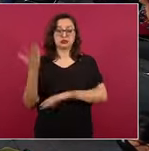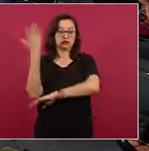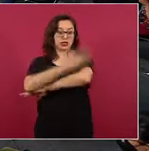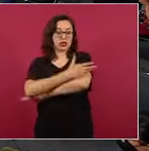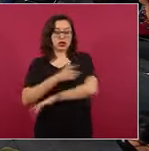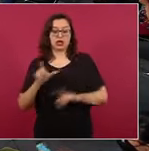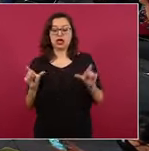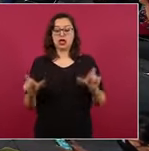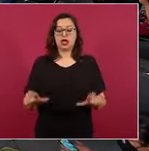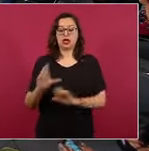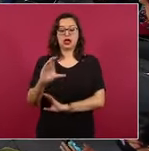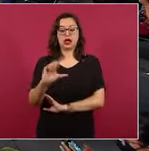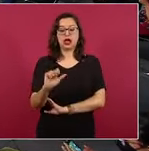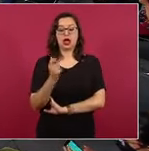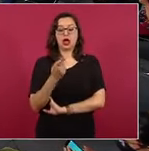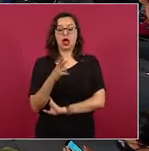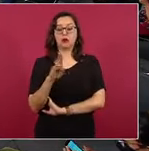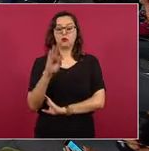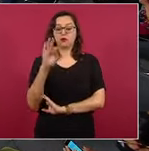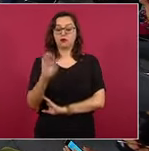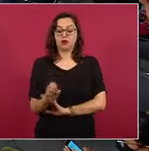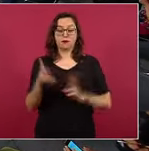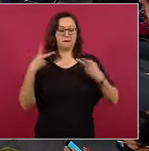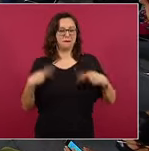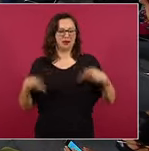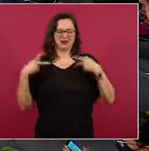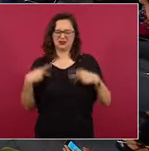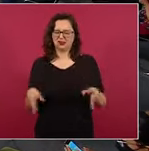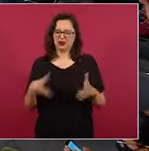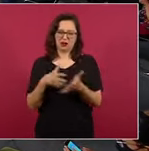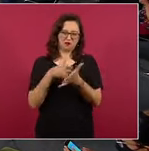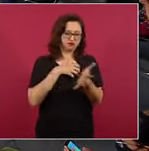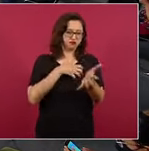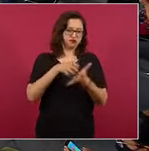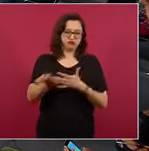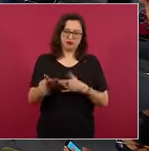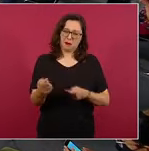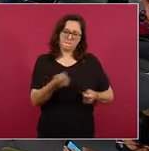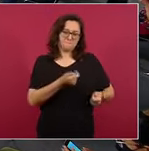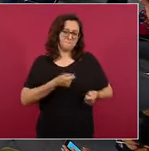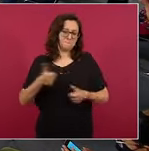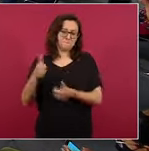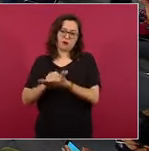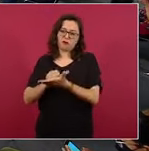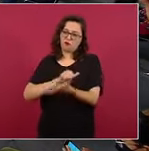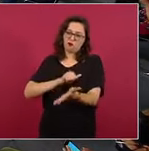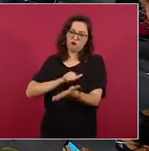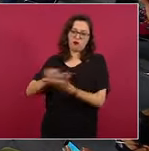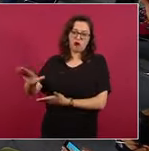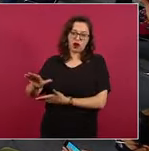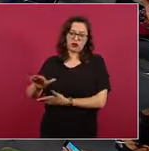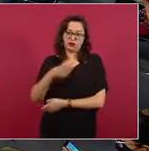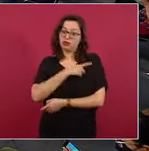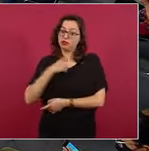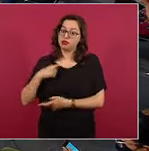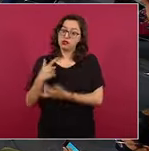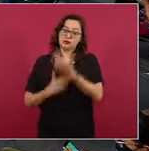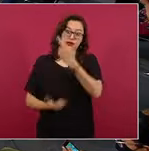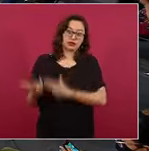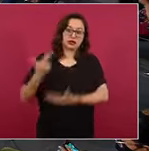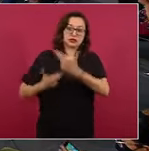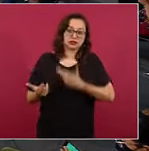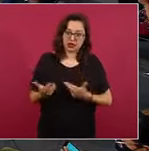de Capufe. Se hizo un despido masivo de toda la gente que trabajaba, y obviamente usted hizo un decreto para que se recontratara a toda esa gente,